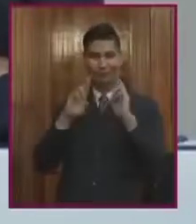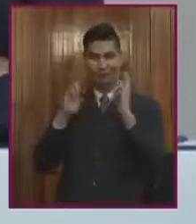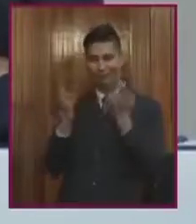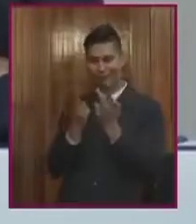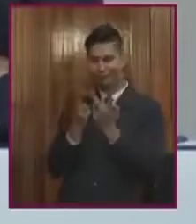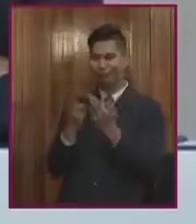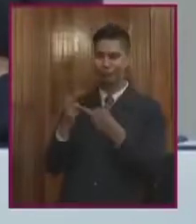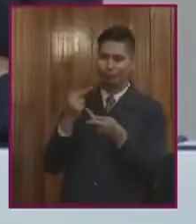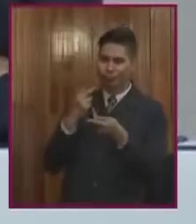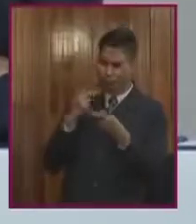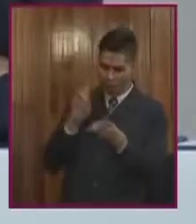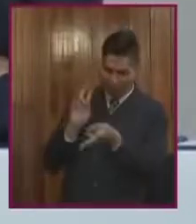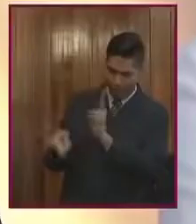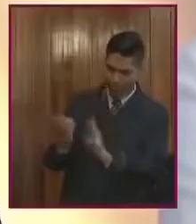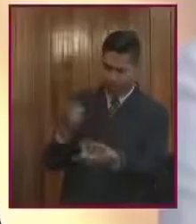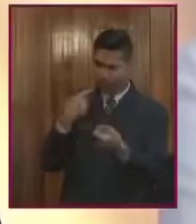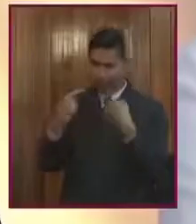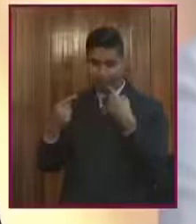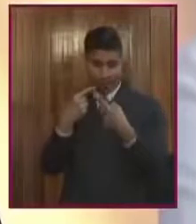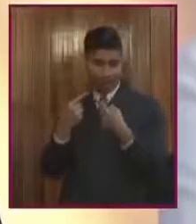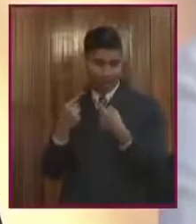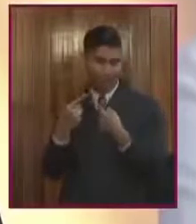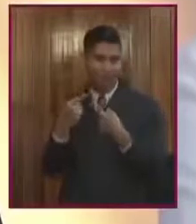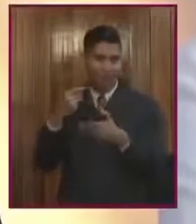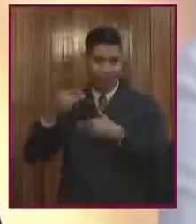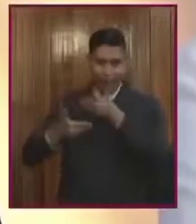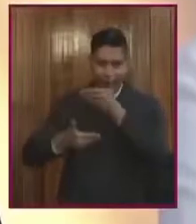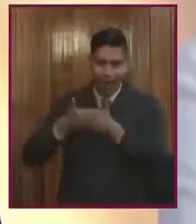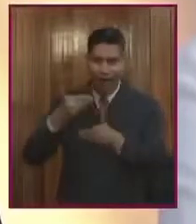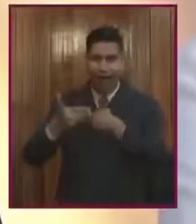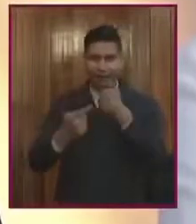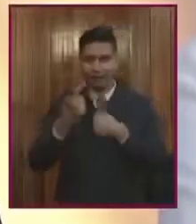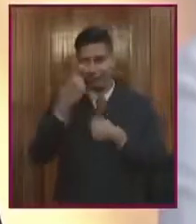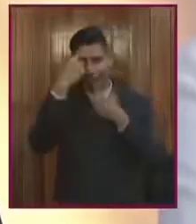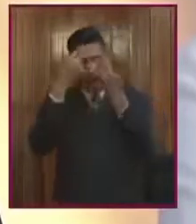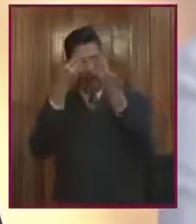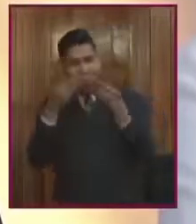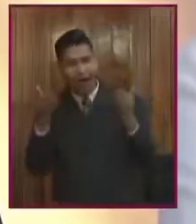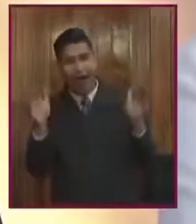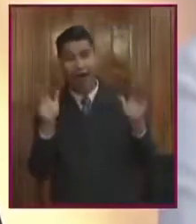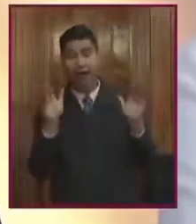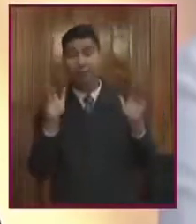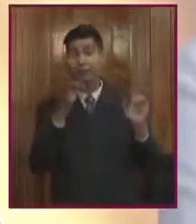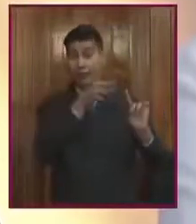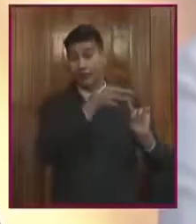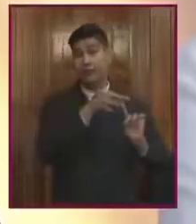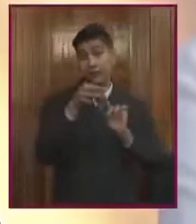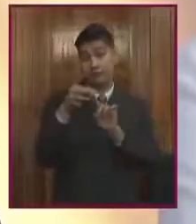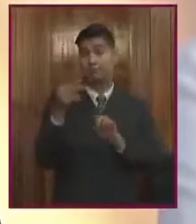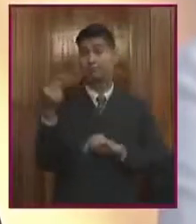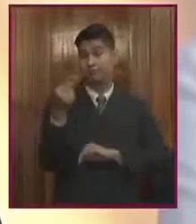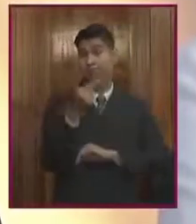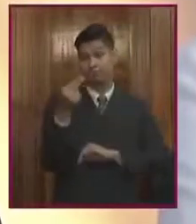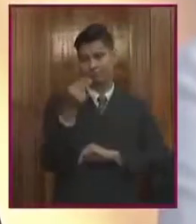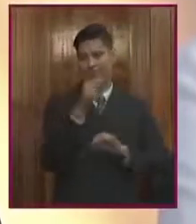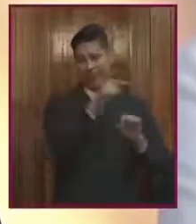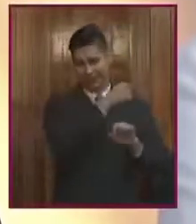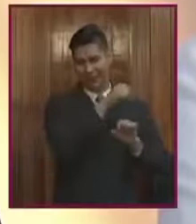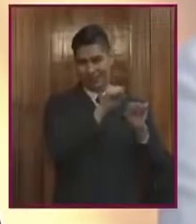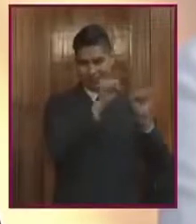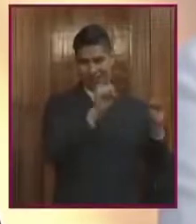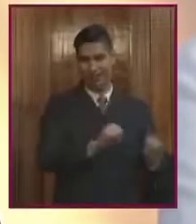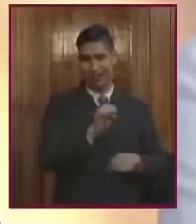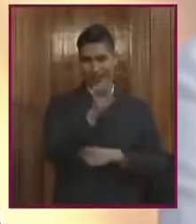que tengan acompañamiento, que tengan una transformación en la gestión del sistema educativo y que